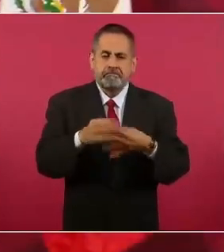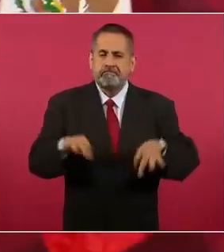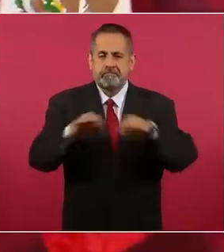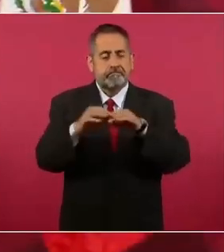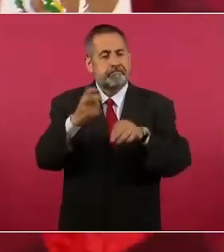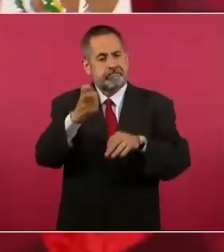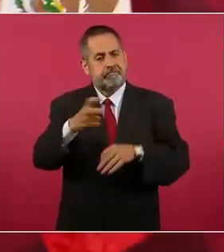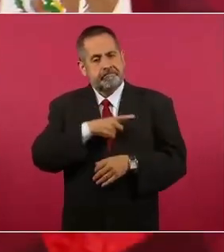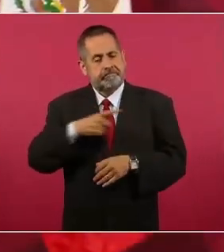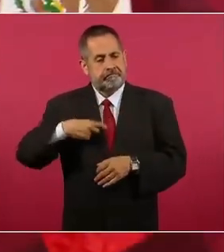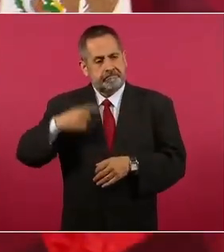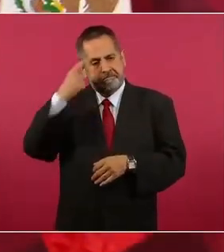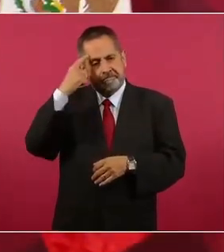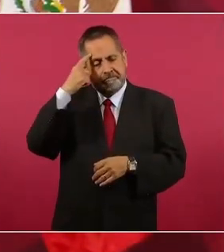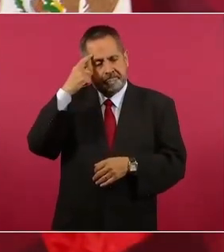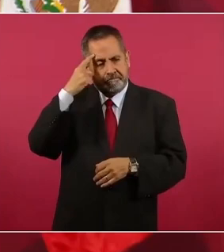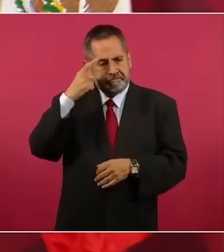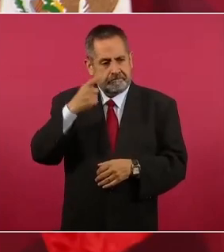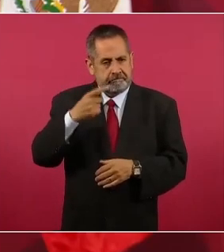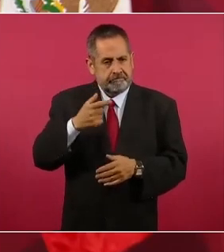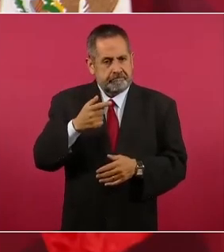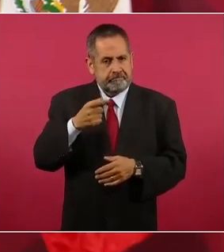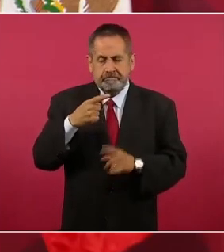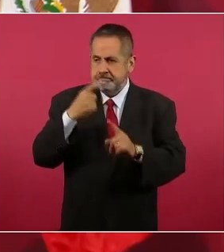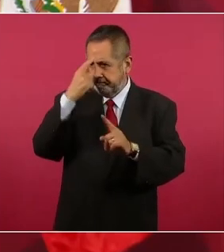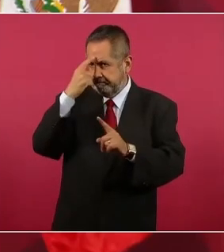debe de